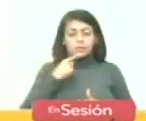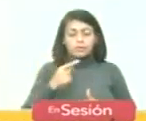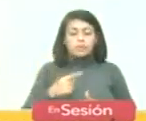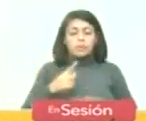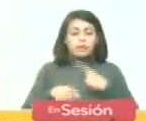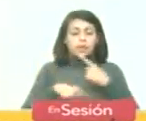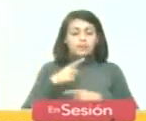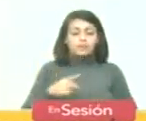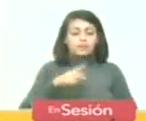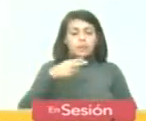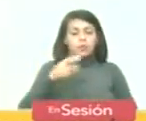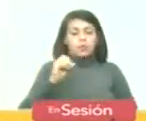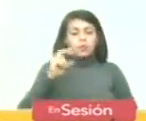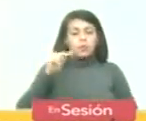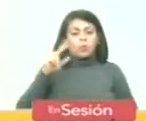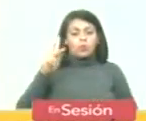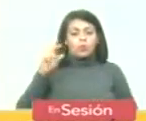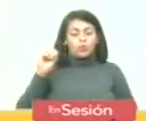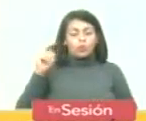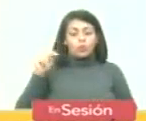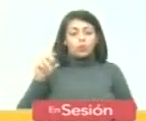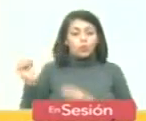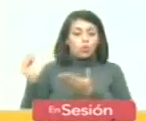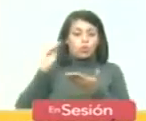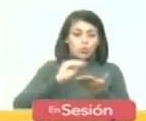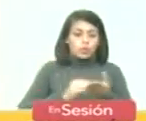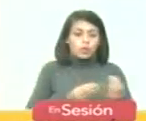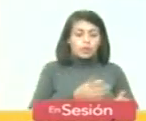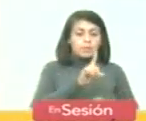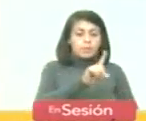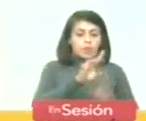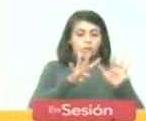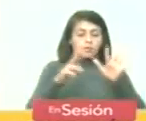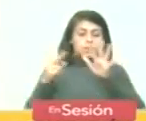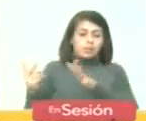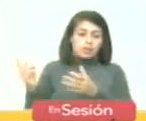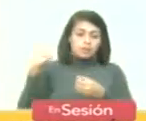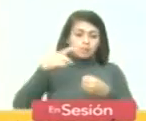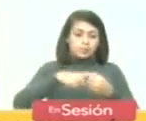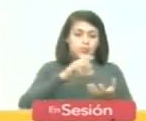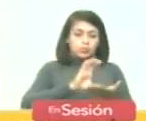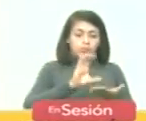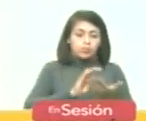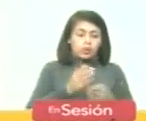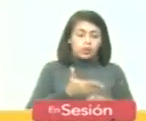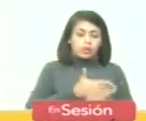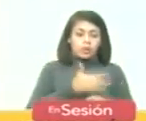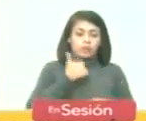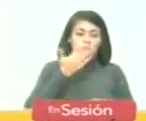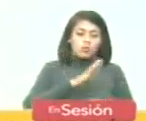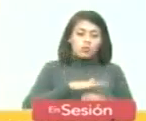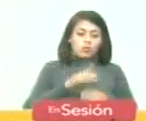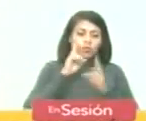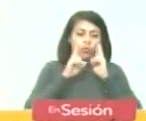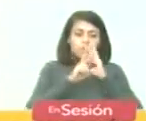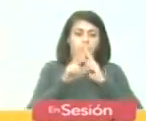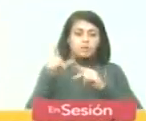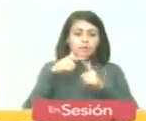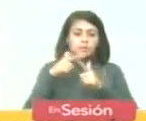para que Hong Kong fuese regresado a China en el 97, cosa que no vio. Deng murió antes de que Hong